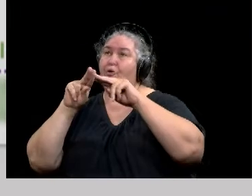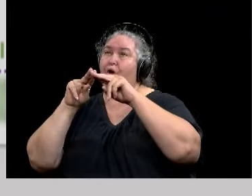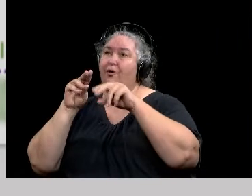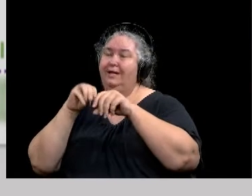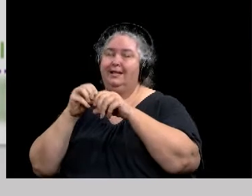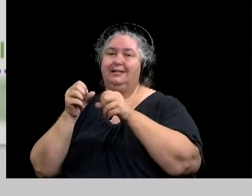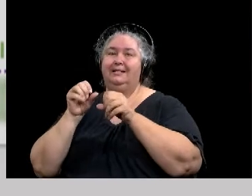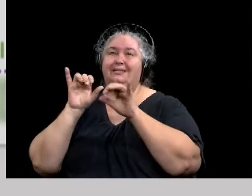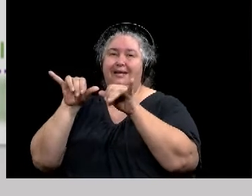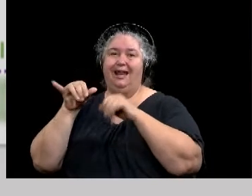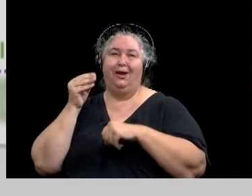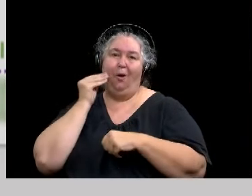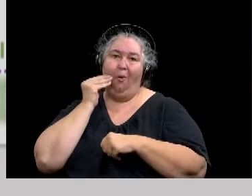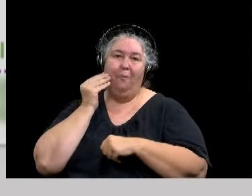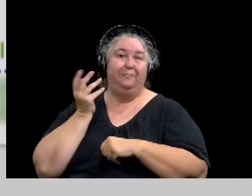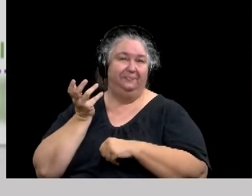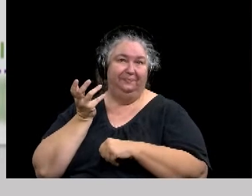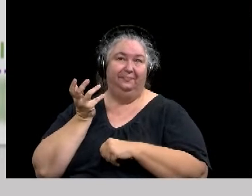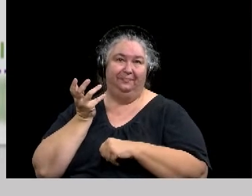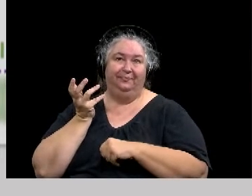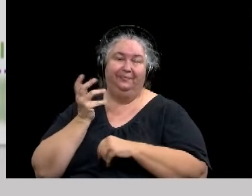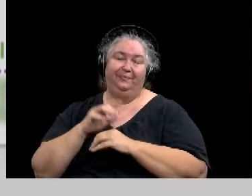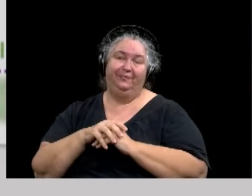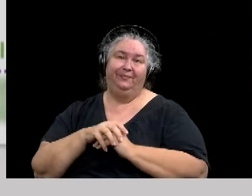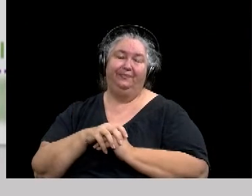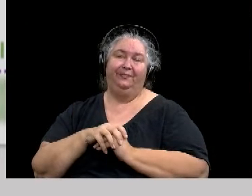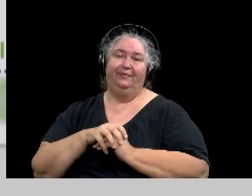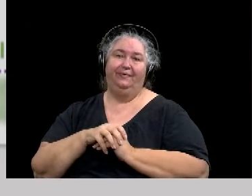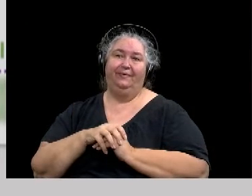y no podemos no vemos un